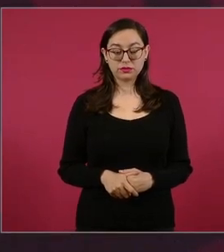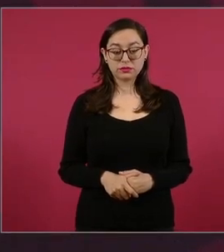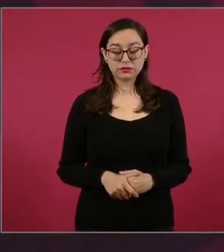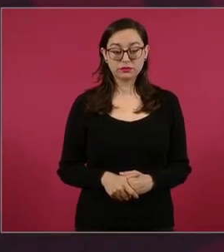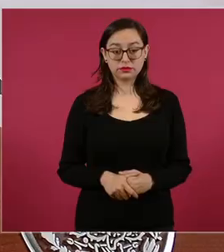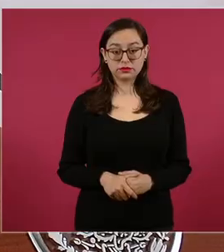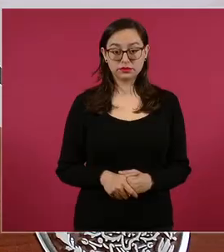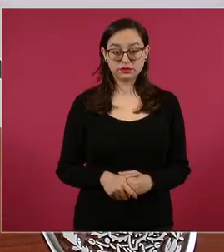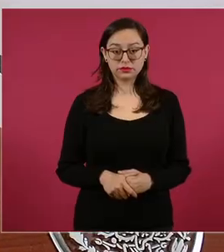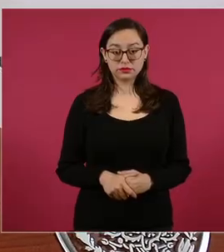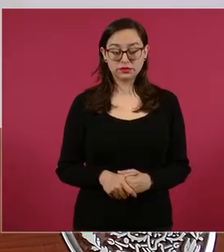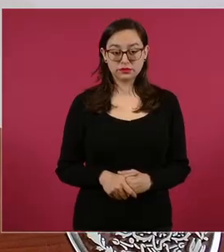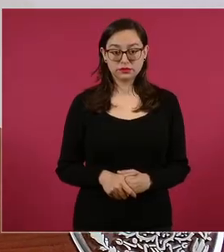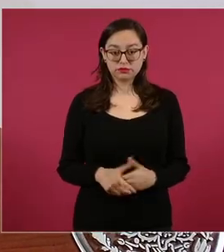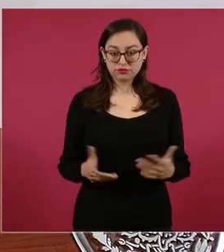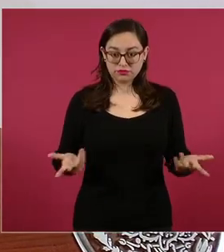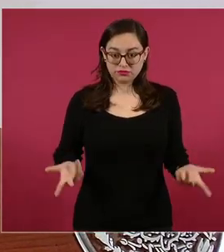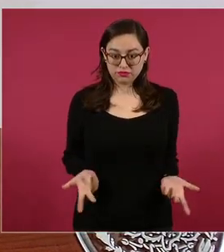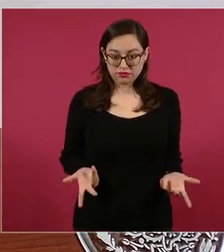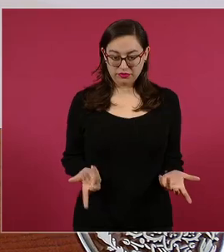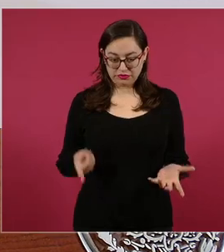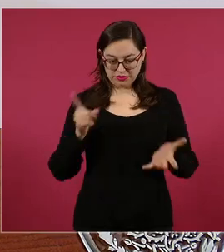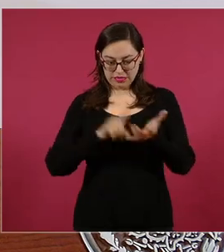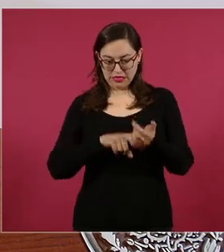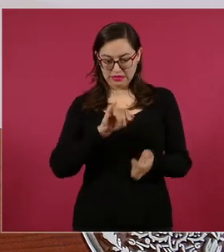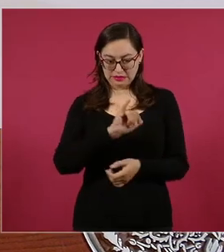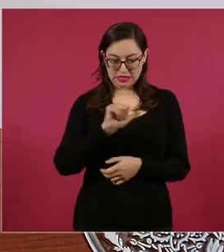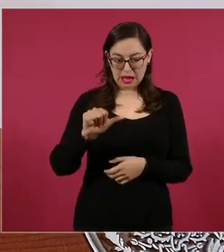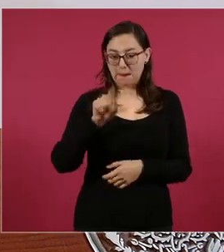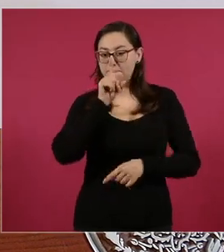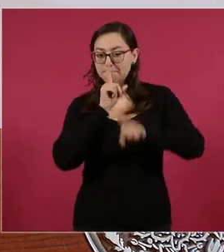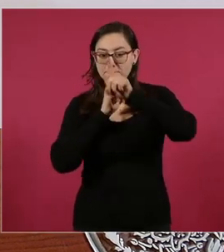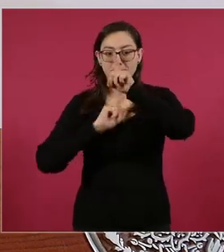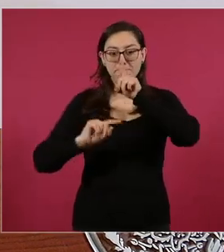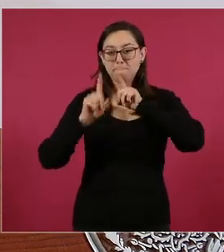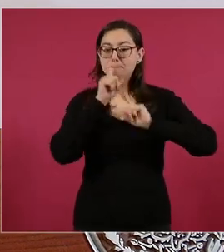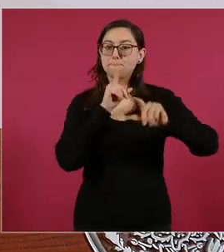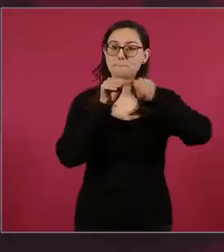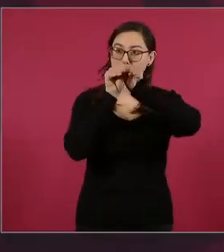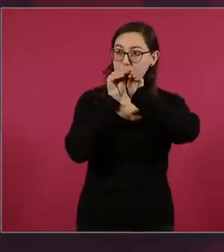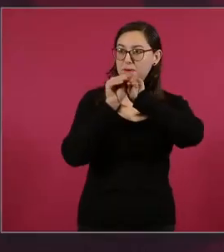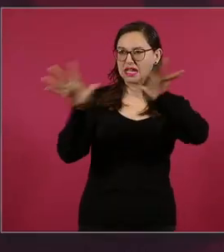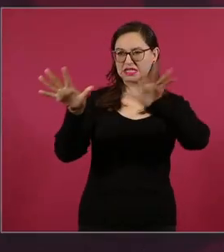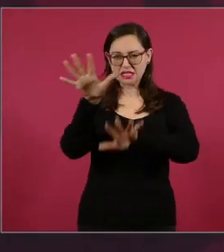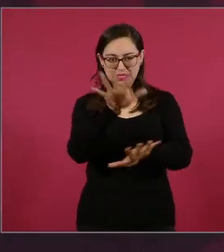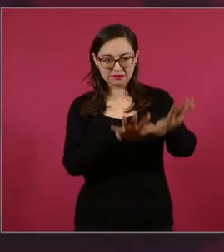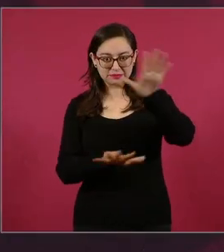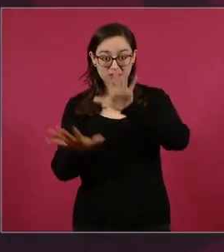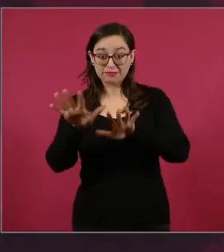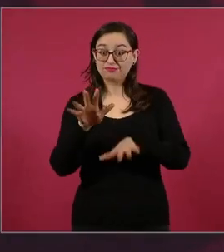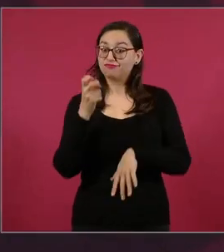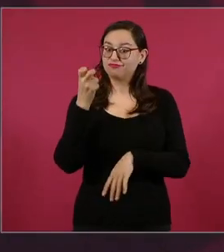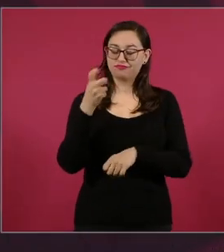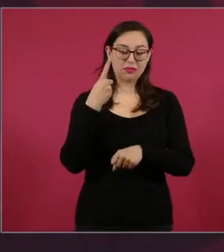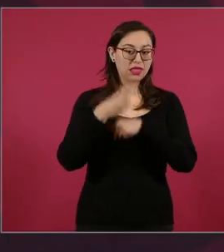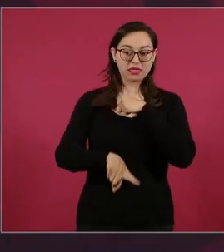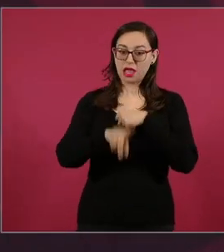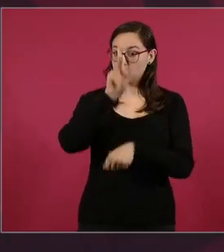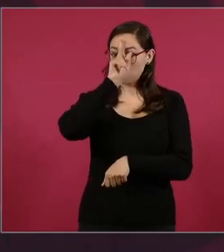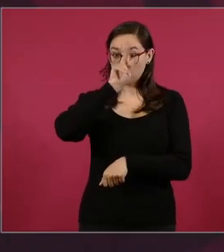no se manipule, porque eso sí es nocivo